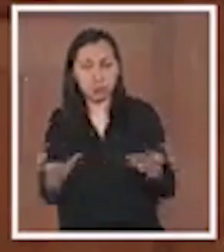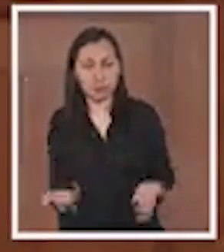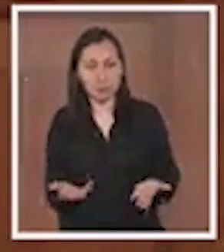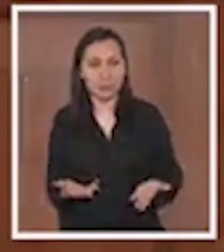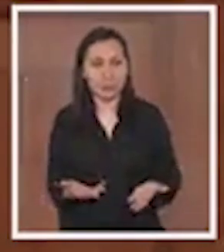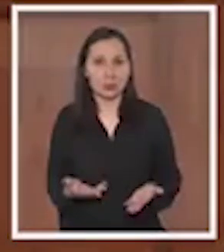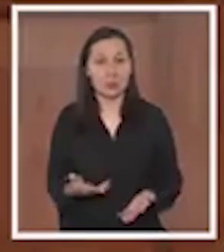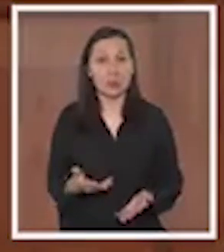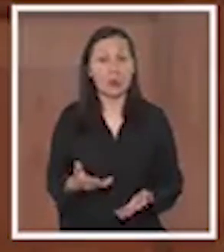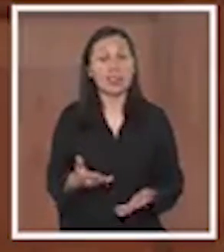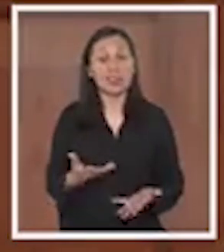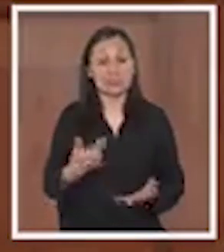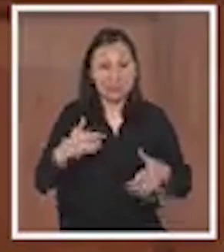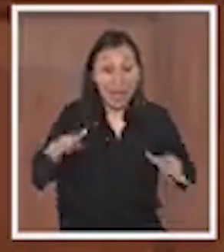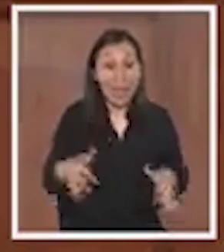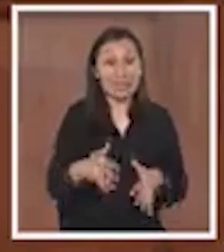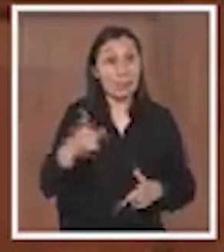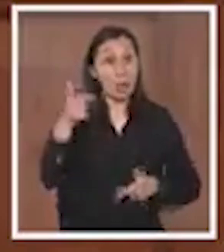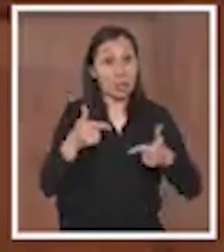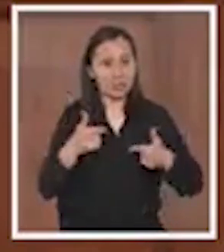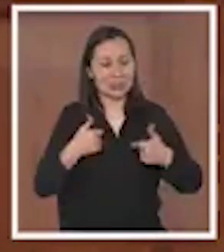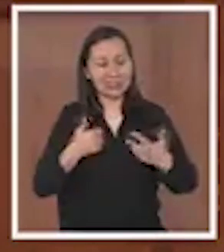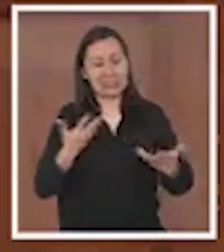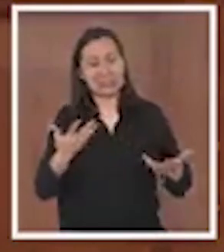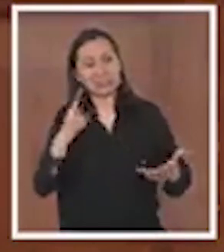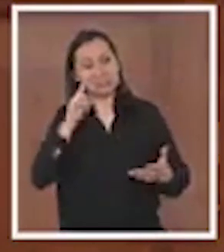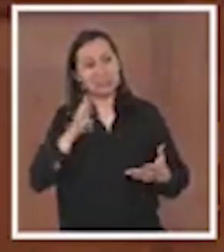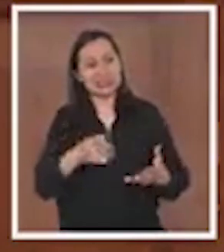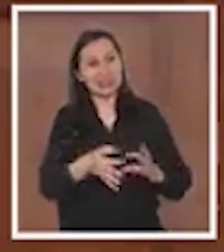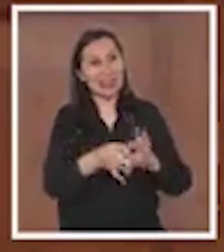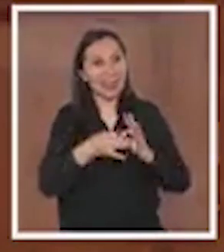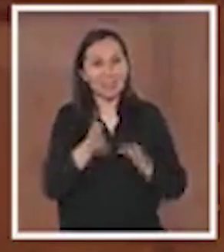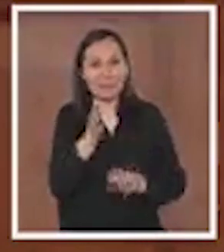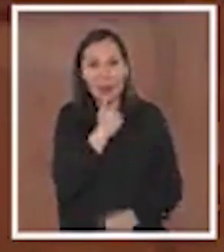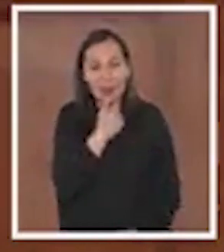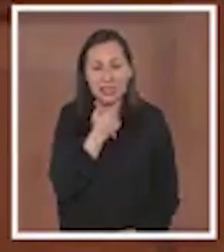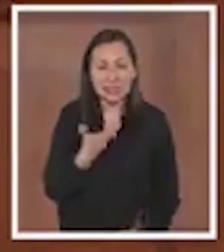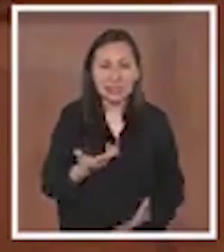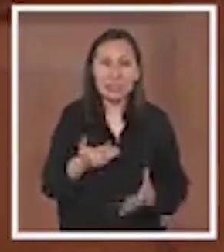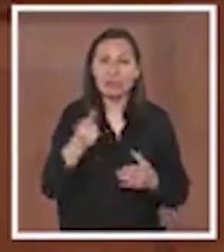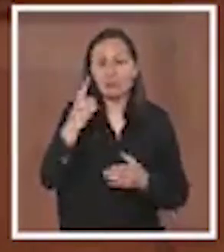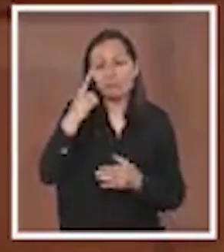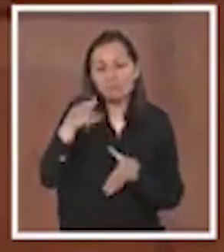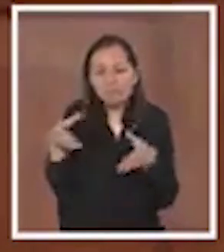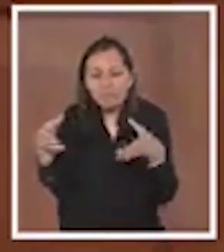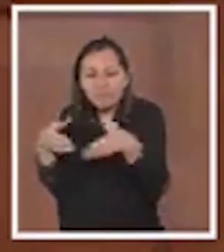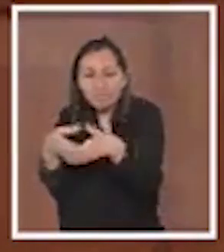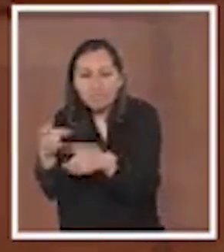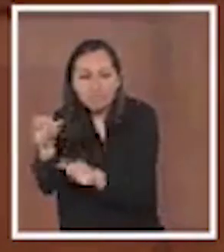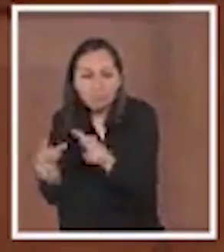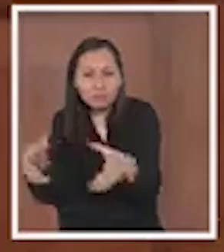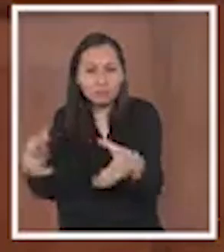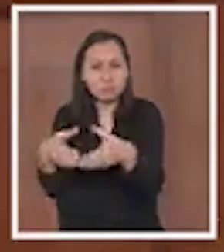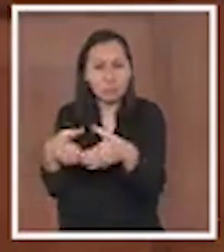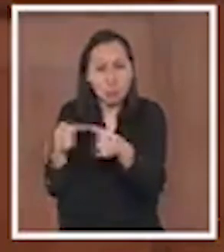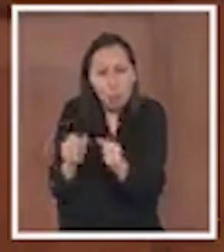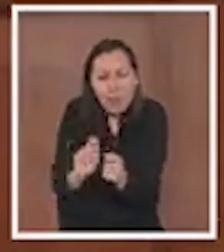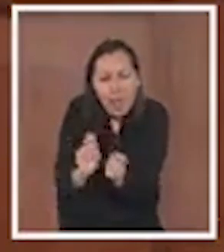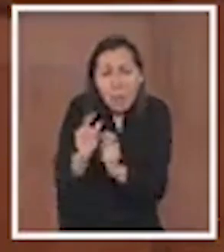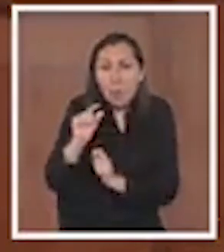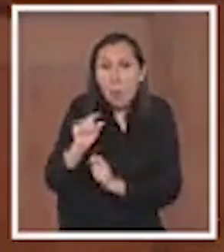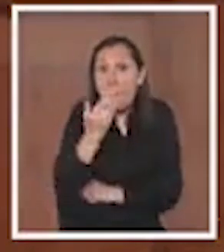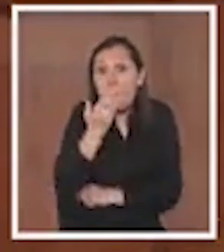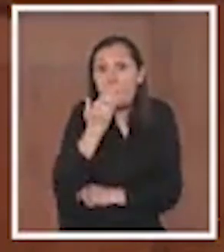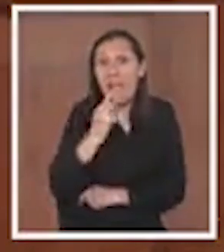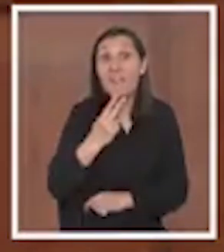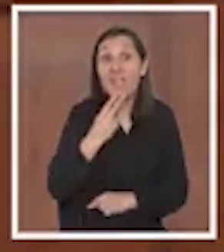es muy ingrato a veces hacer política. Pero cuando nos damos cuenta de que a través de la organización colectiva hemos logrado cambiar un poquito para